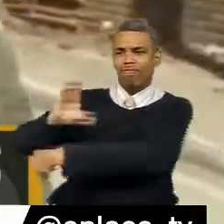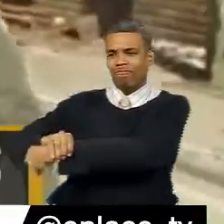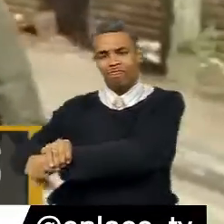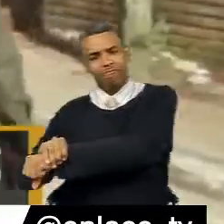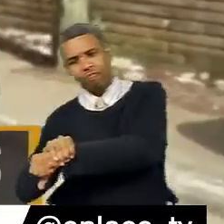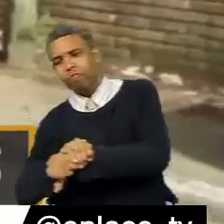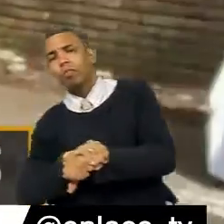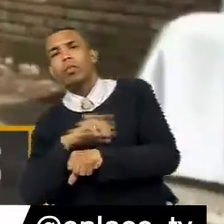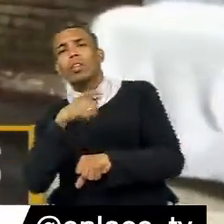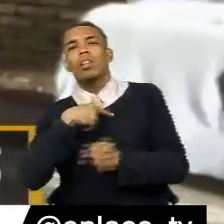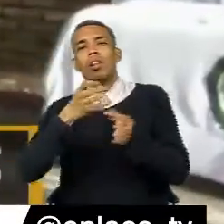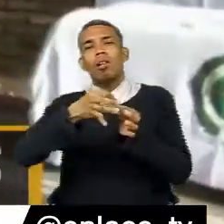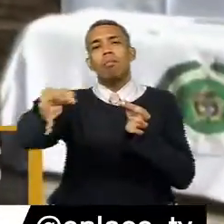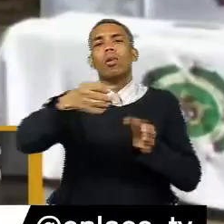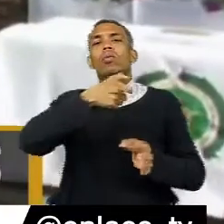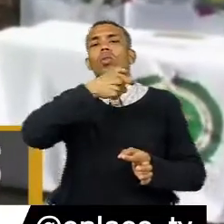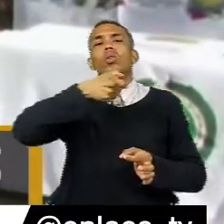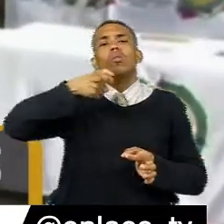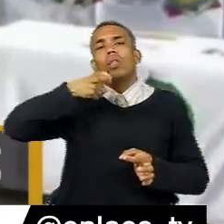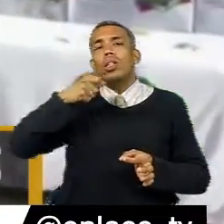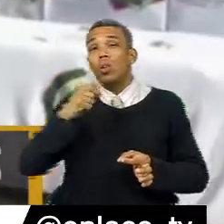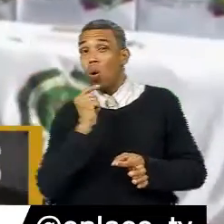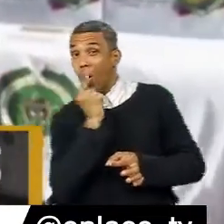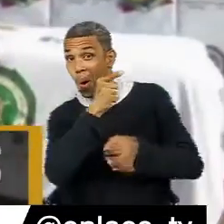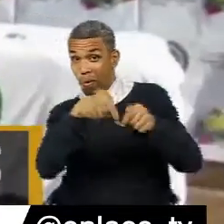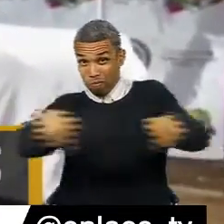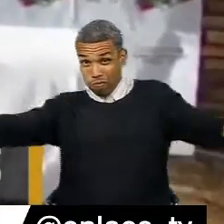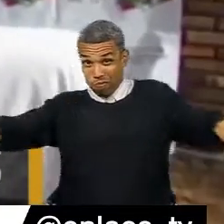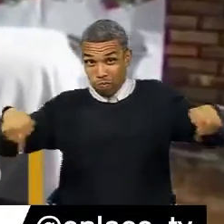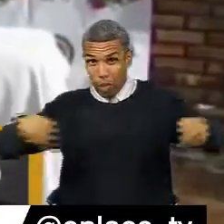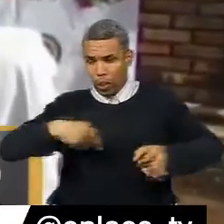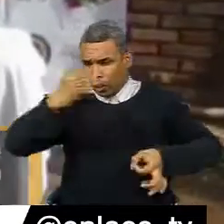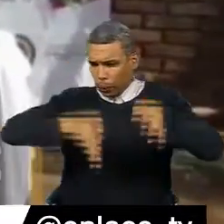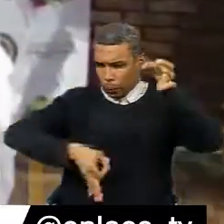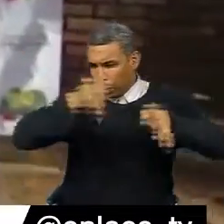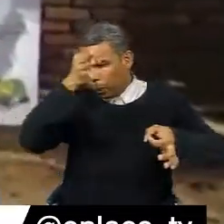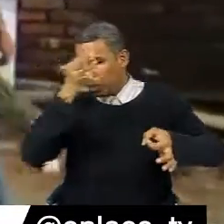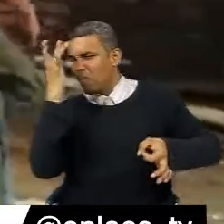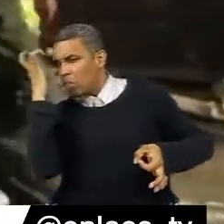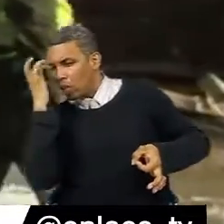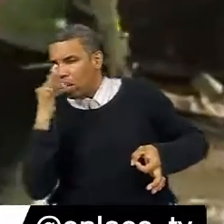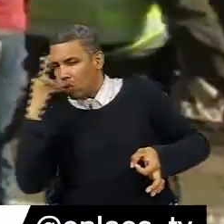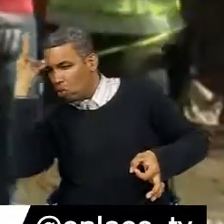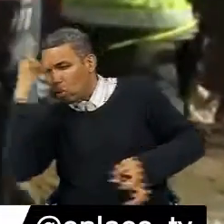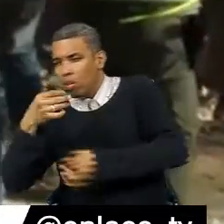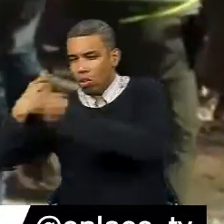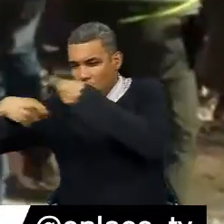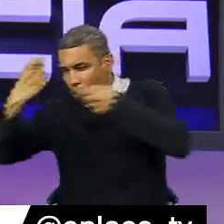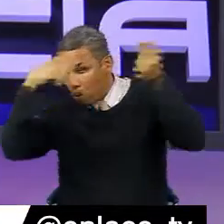Berrío, Antioquia, y deberán responder por el delito de tráfico, porte y fabricación de estupefacientes.